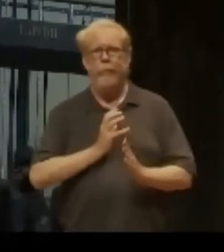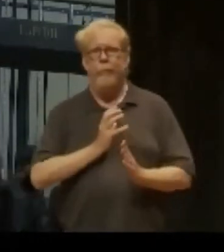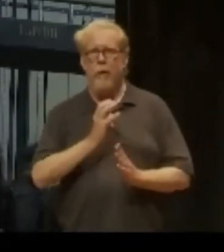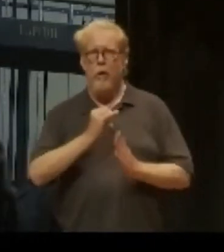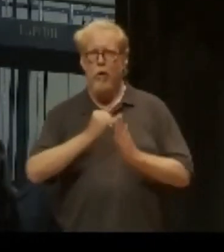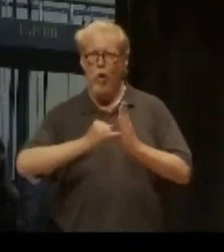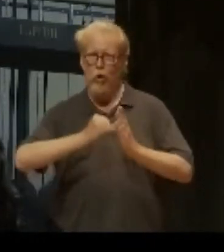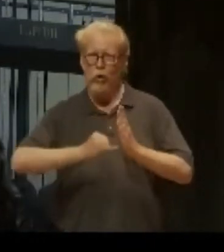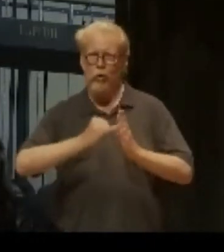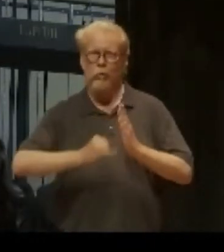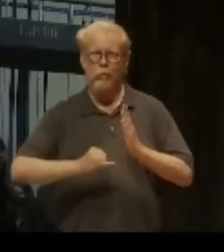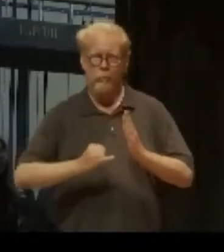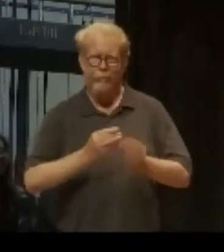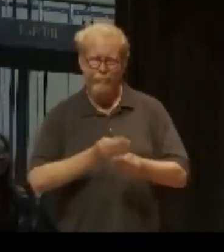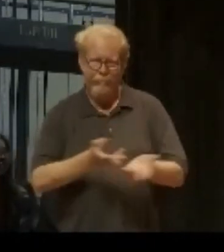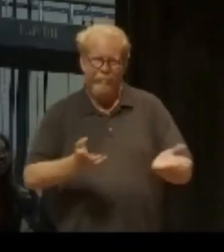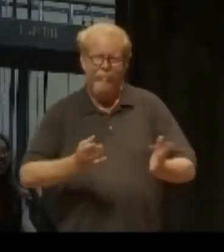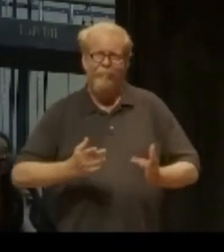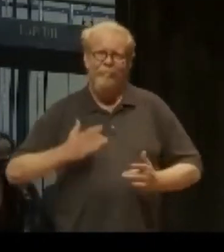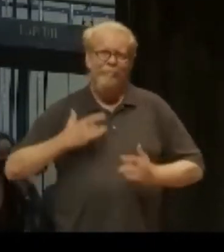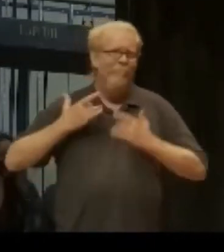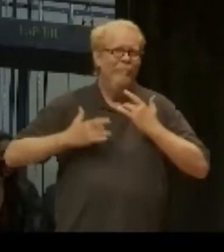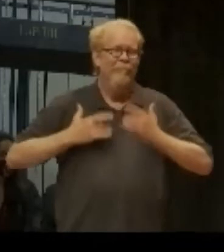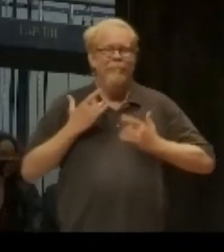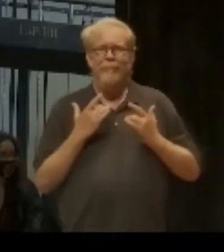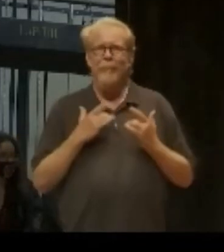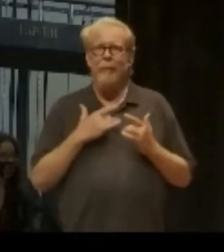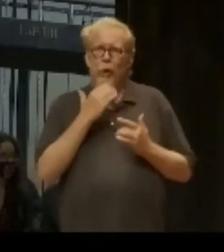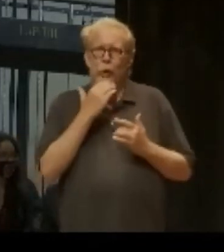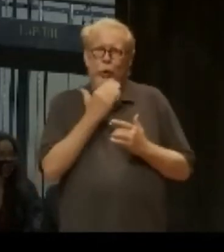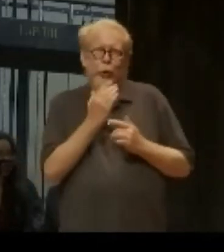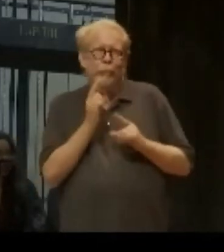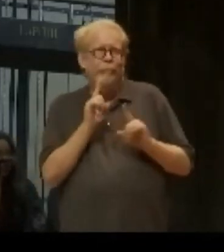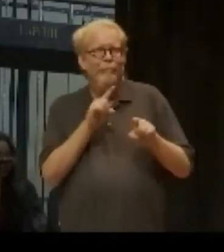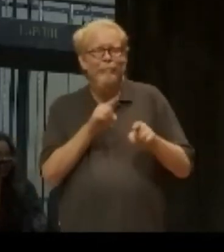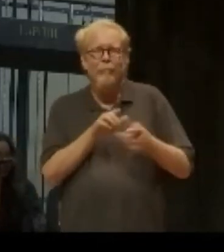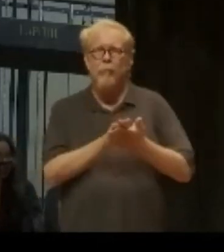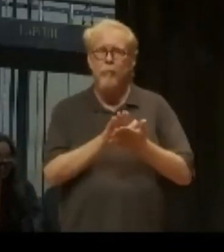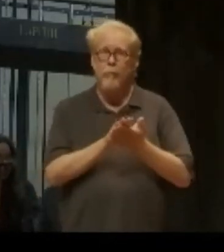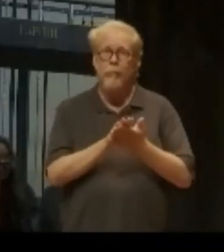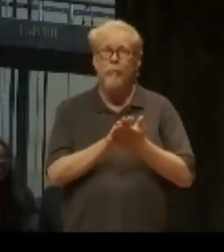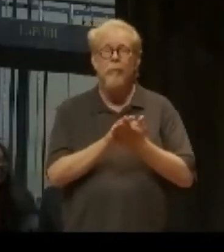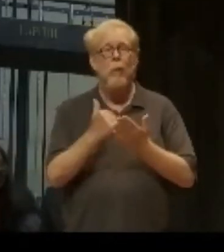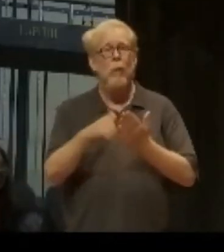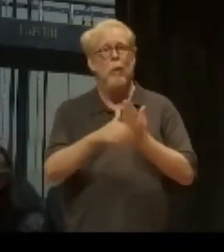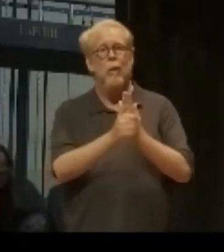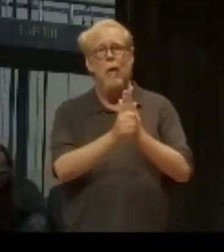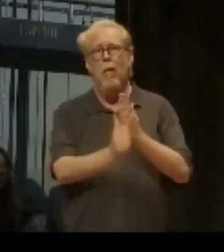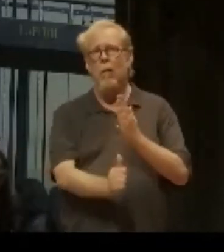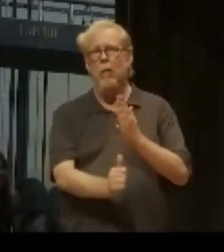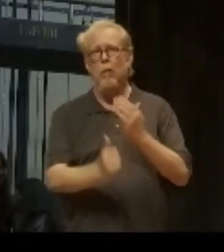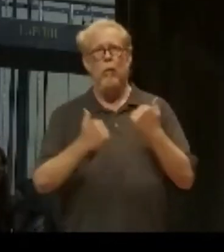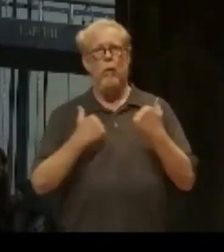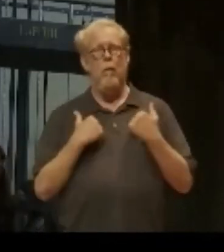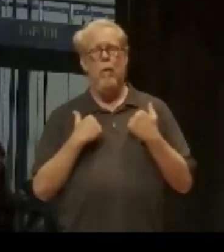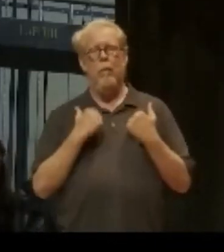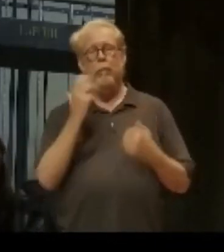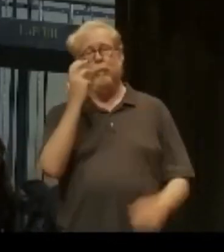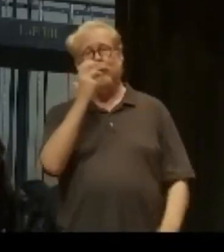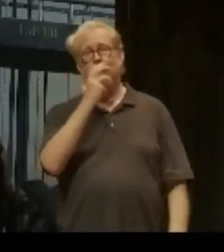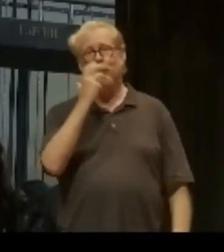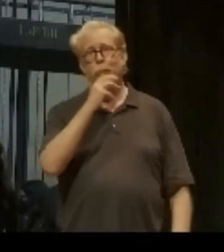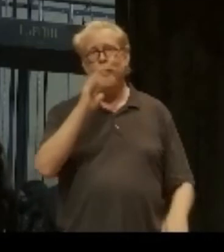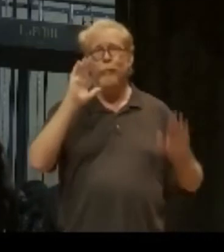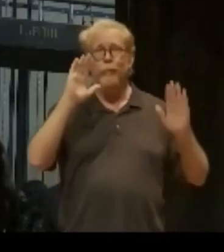Pero sabemos que los programas de artes finas emocionan a los estudiantes y se sienten bien de venir a la escuela. Y déjenme decirles, el talento que tenemos